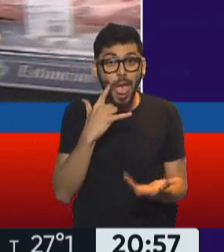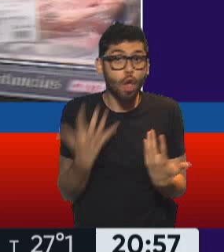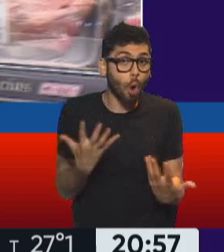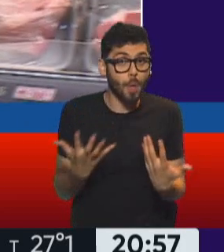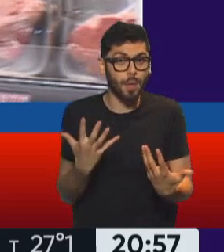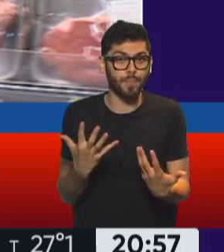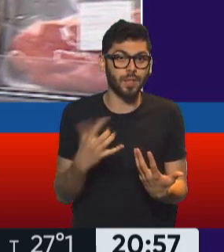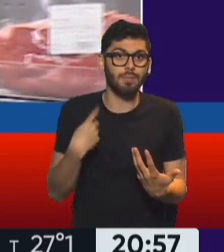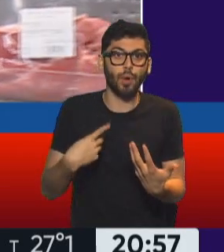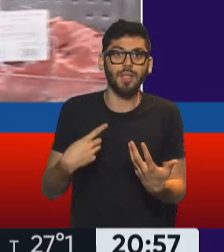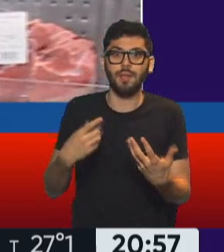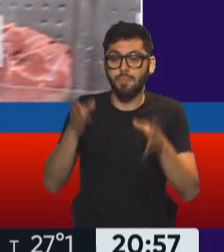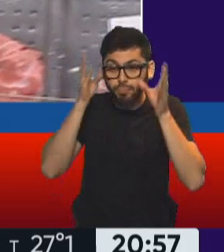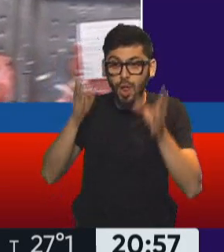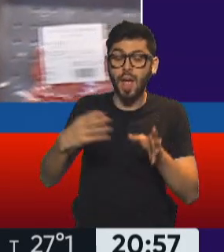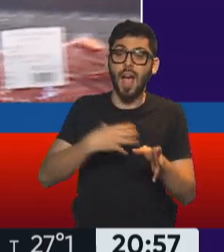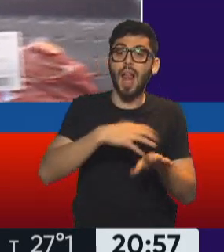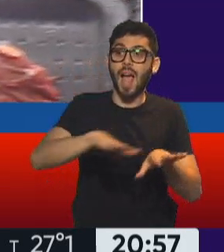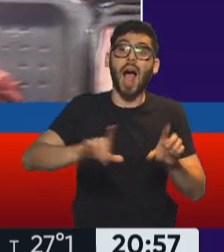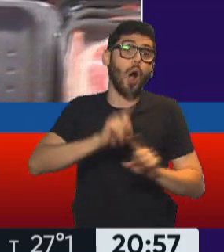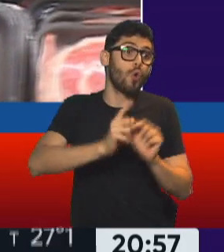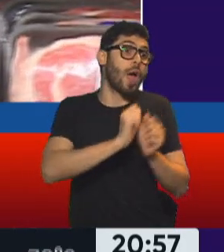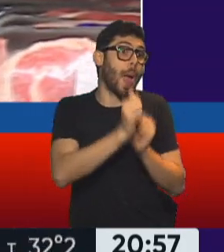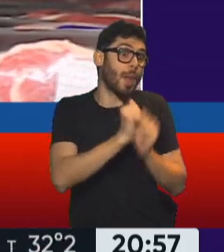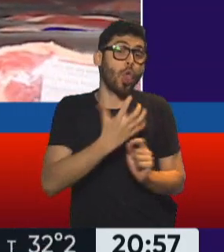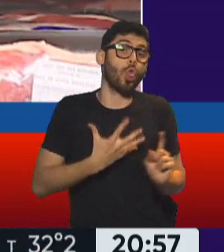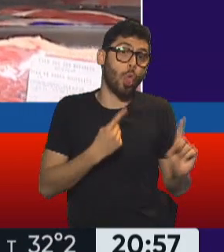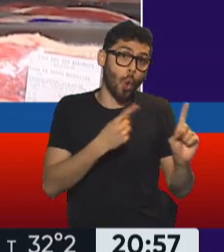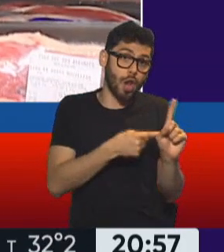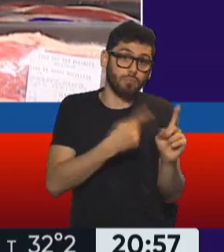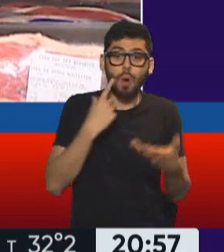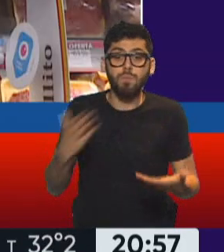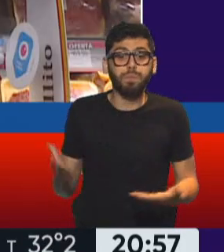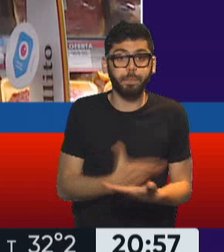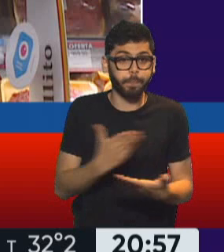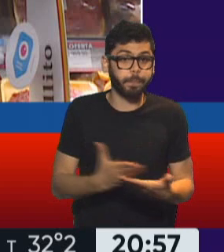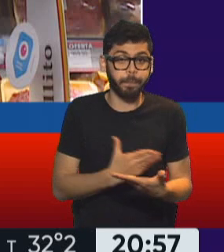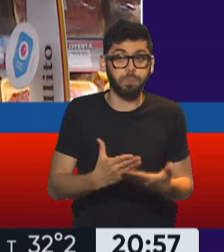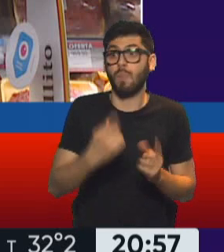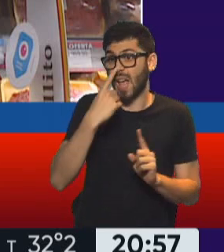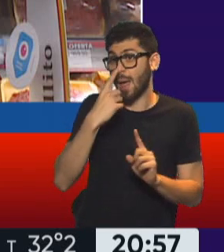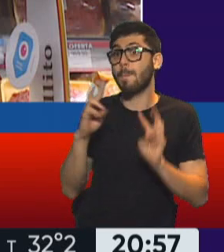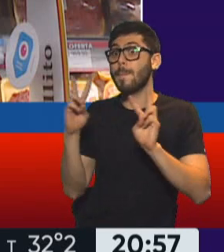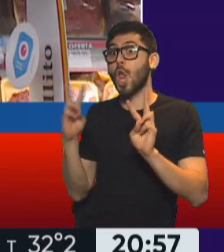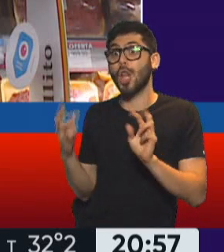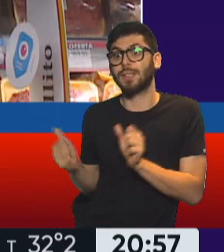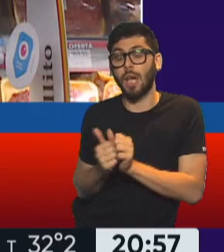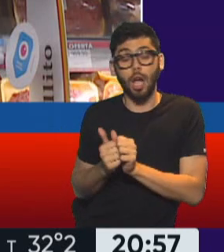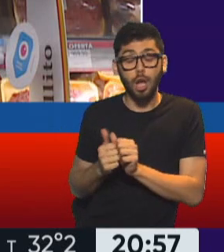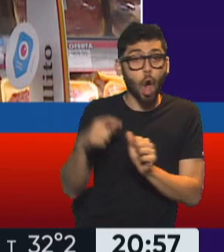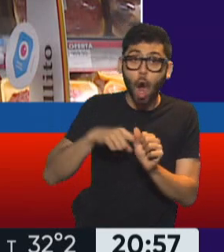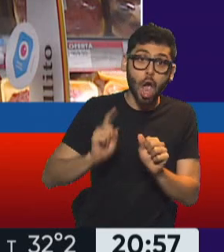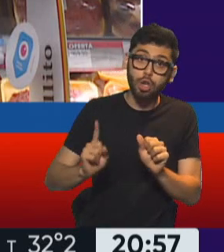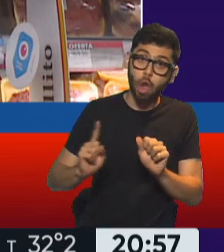fue policlasista y siempre hubo sectores del empresariado, sobre todo los más productivos, que buscaban apoyo. Bueno, hoy no, hoy hay una